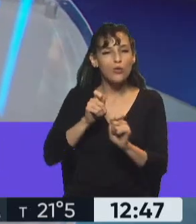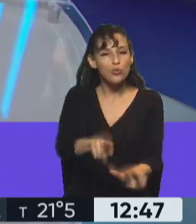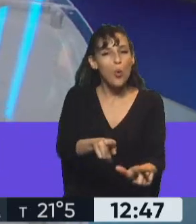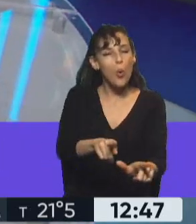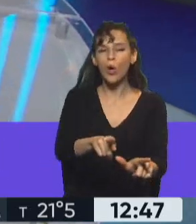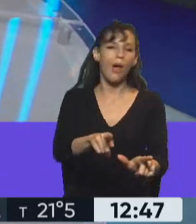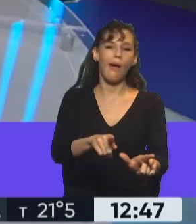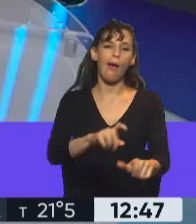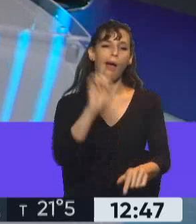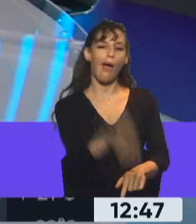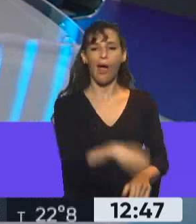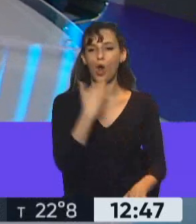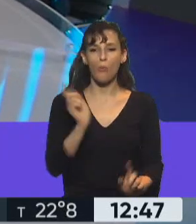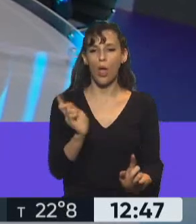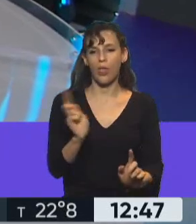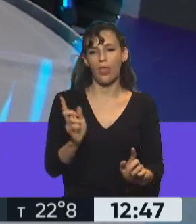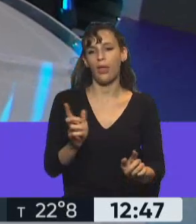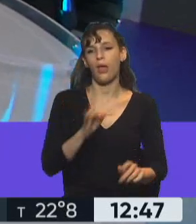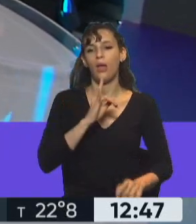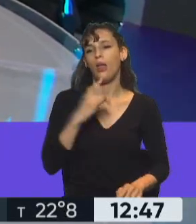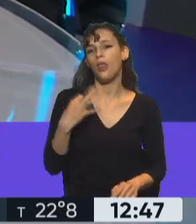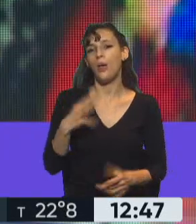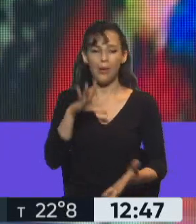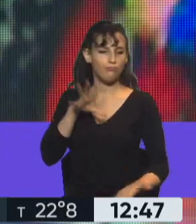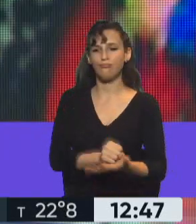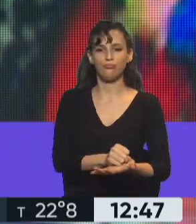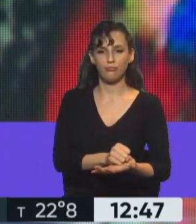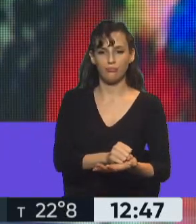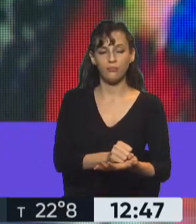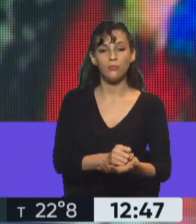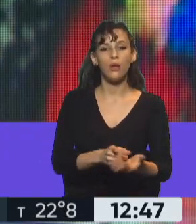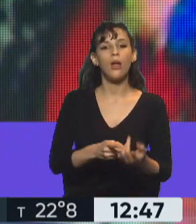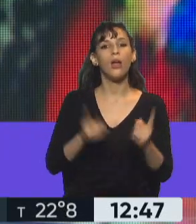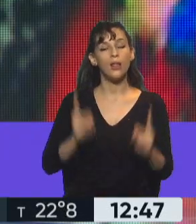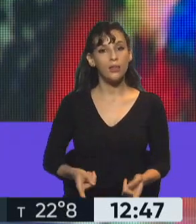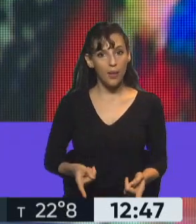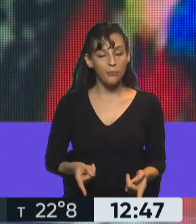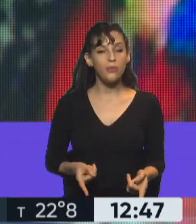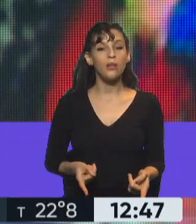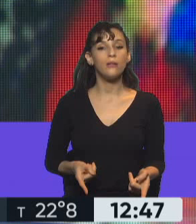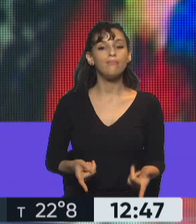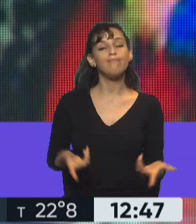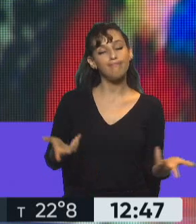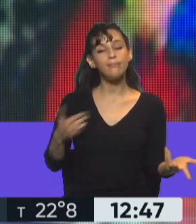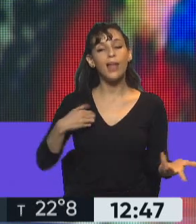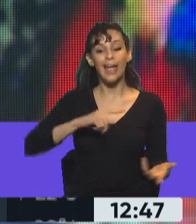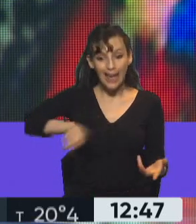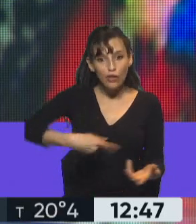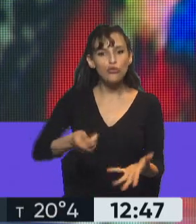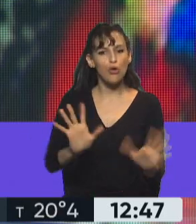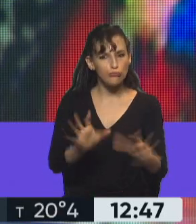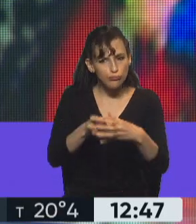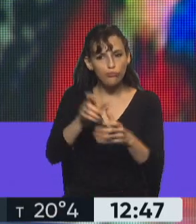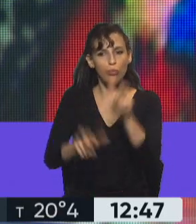propiedad comunitaria, la gestión de sus recursos naturales, en concurrencia con las provincias, pero ellos tienen la posibilidad de tomar decisiones y